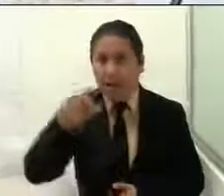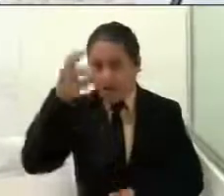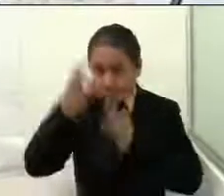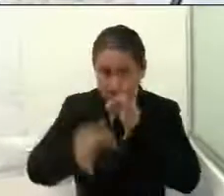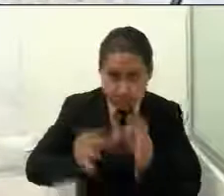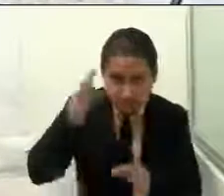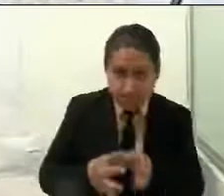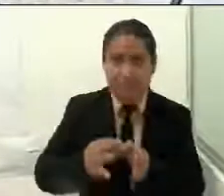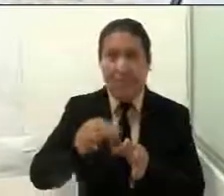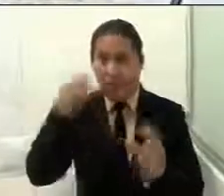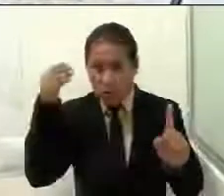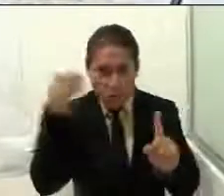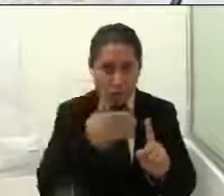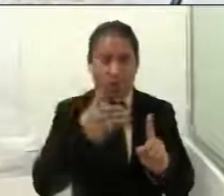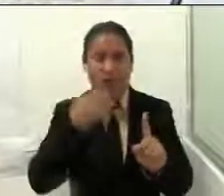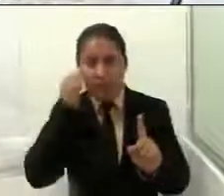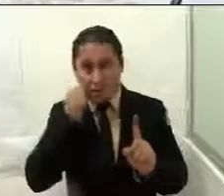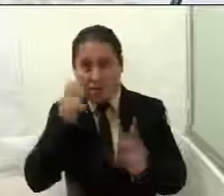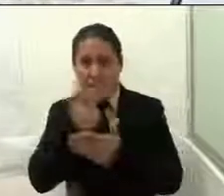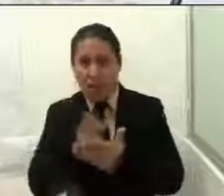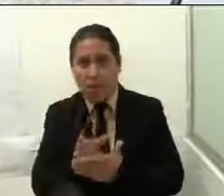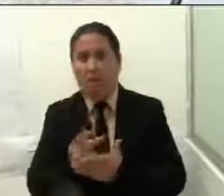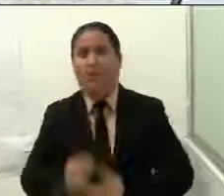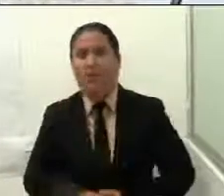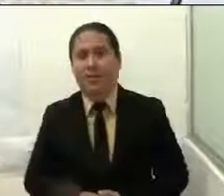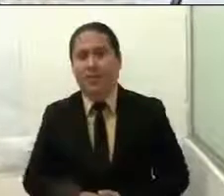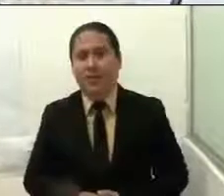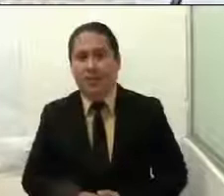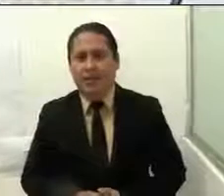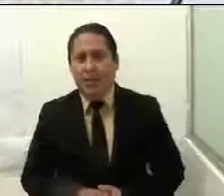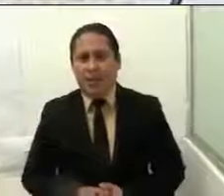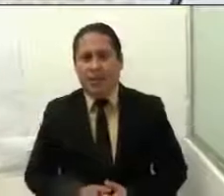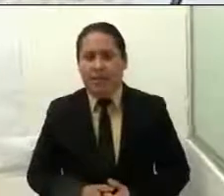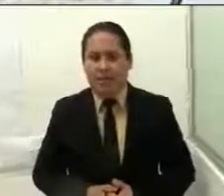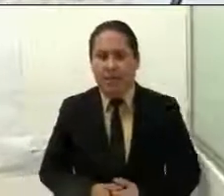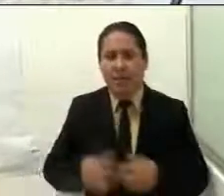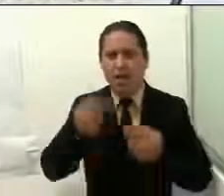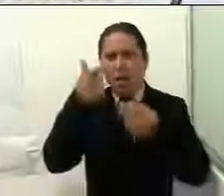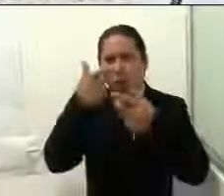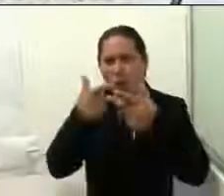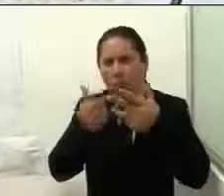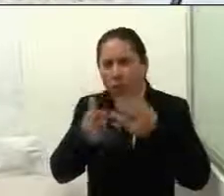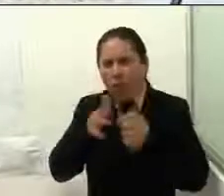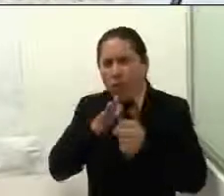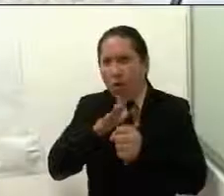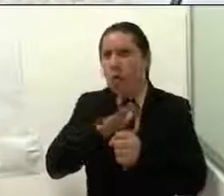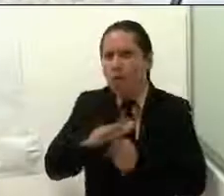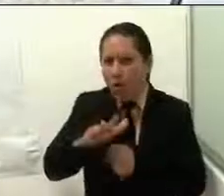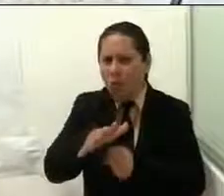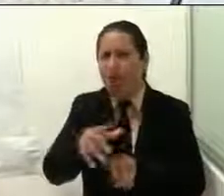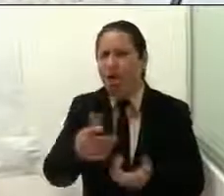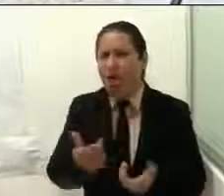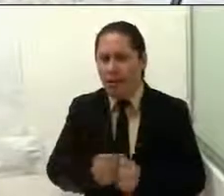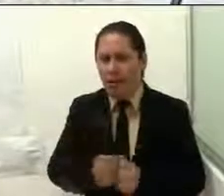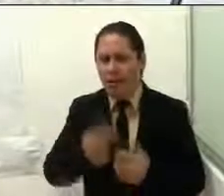con los objetivos del programa y los requisitos principalmente esta diputada